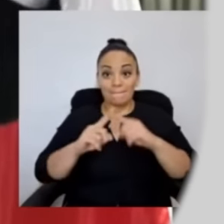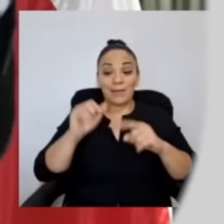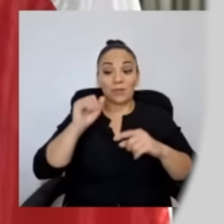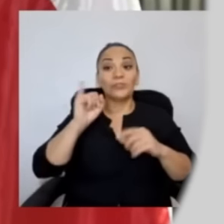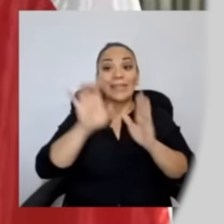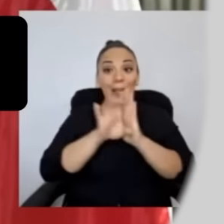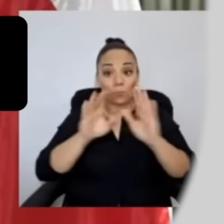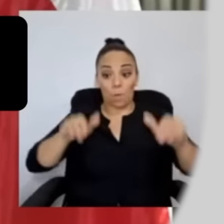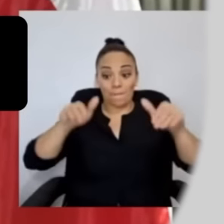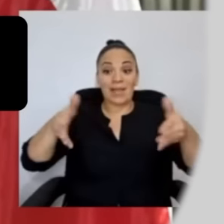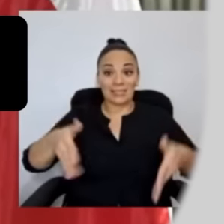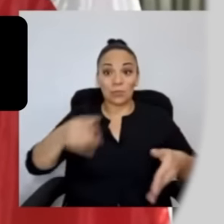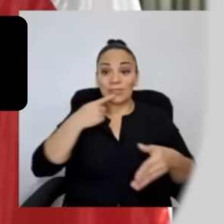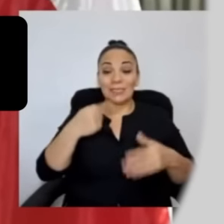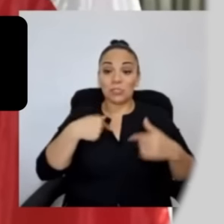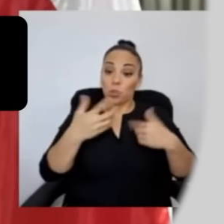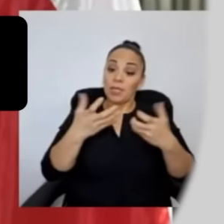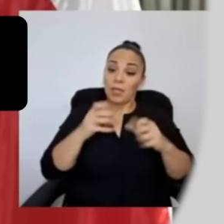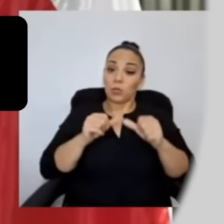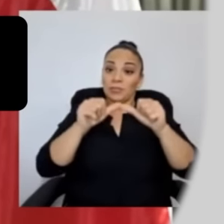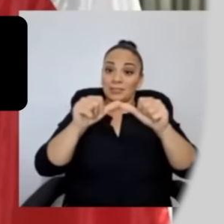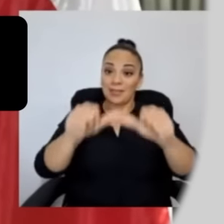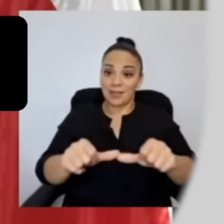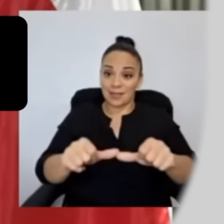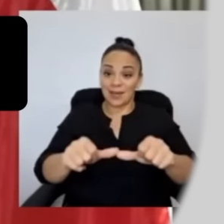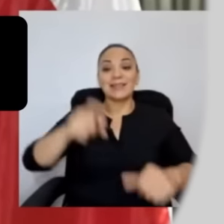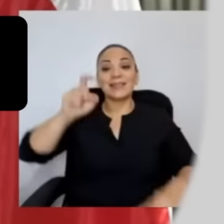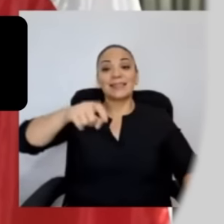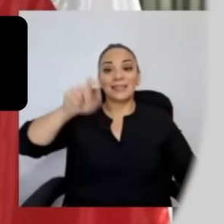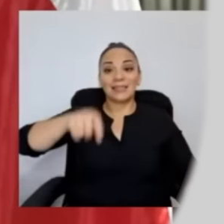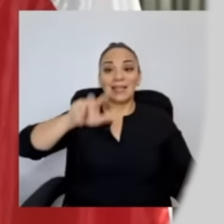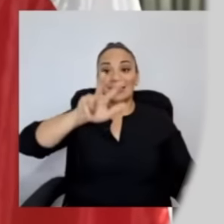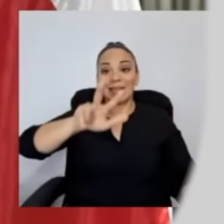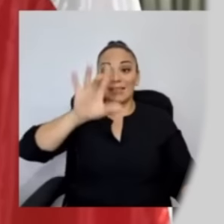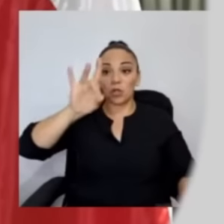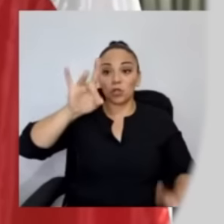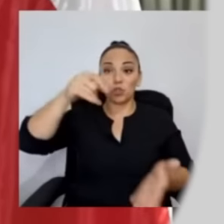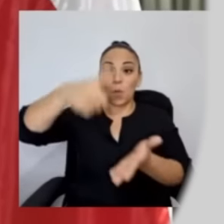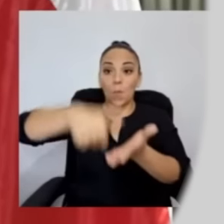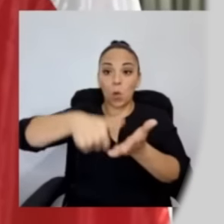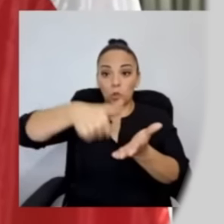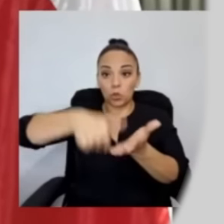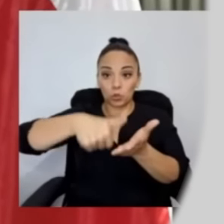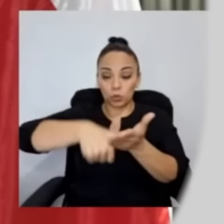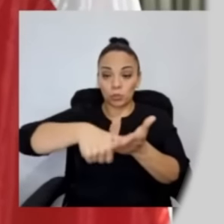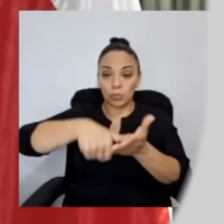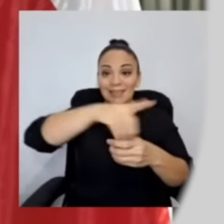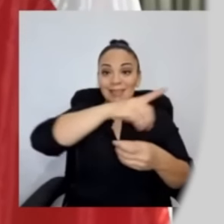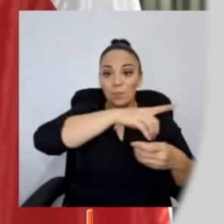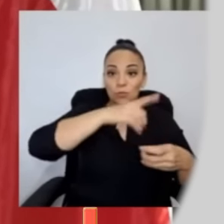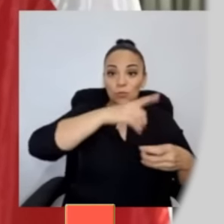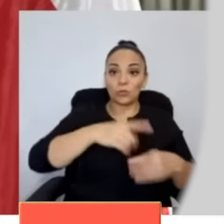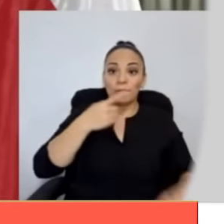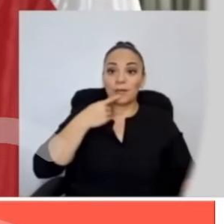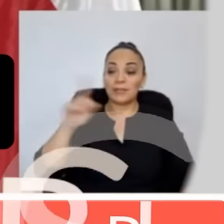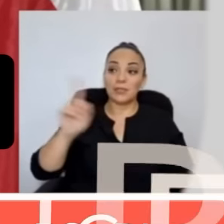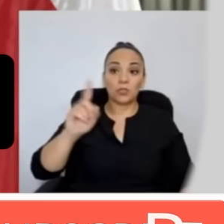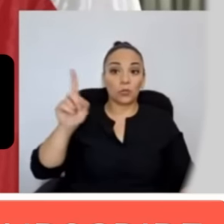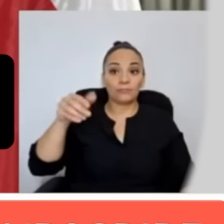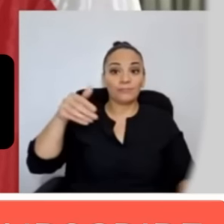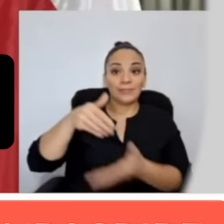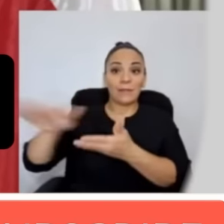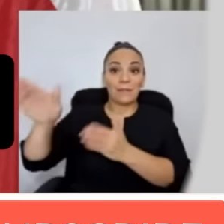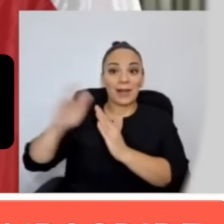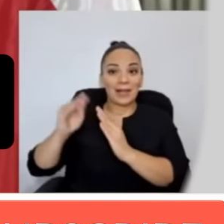seguir, se ocupan 38 votos de los diputados para decirle, no señor, se va para la casa.